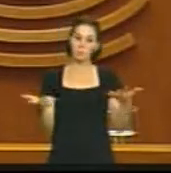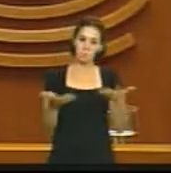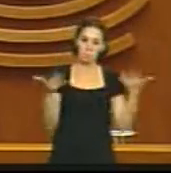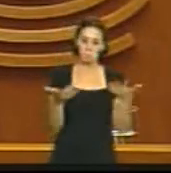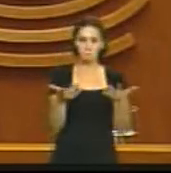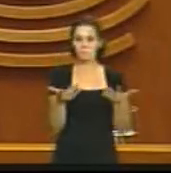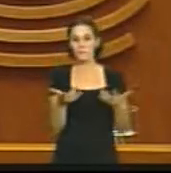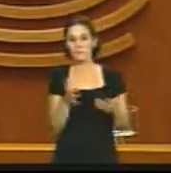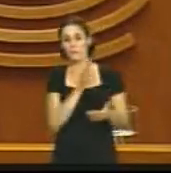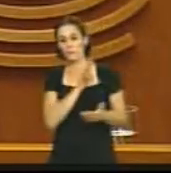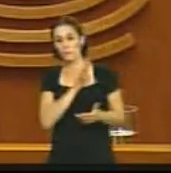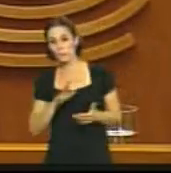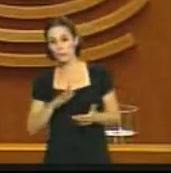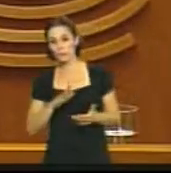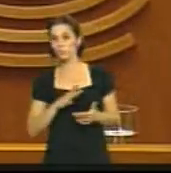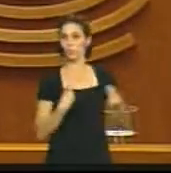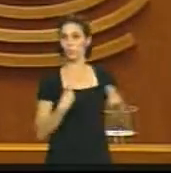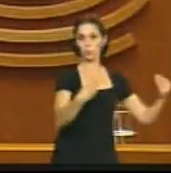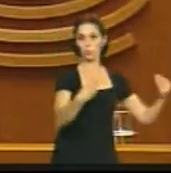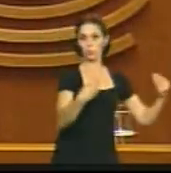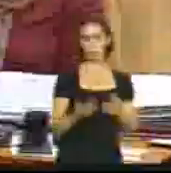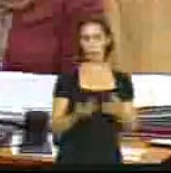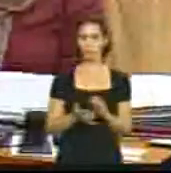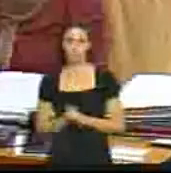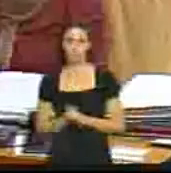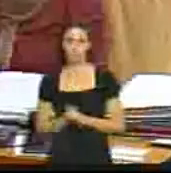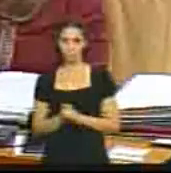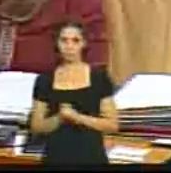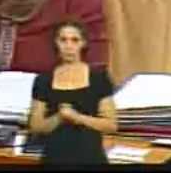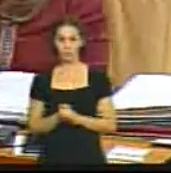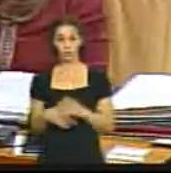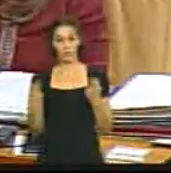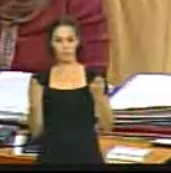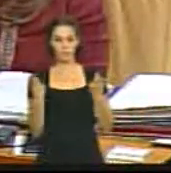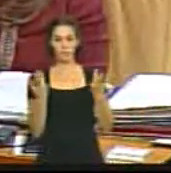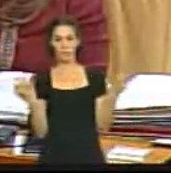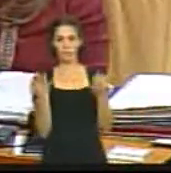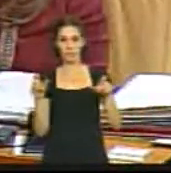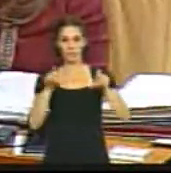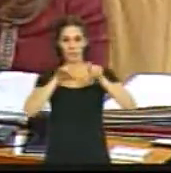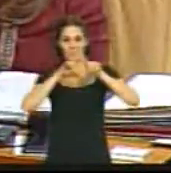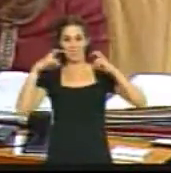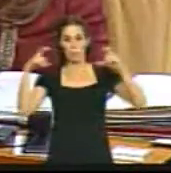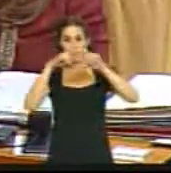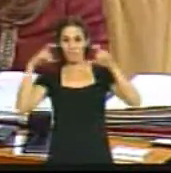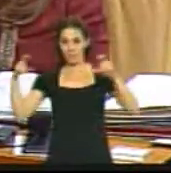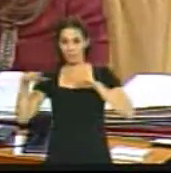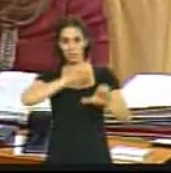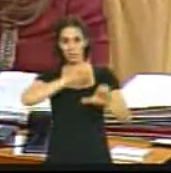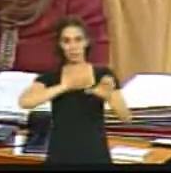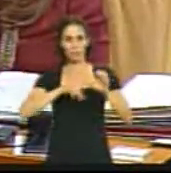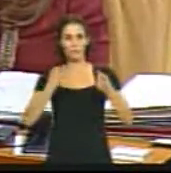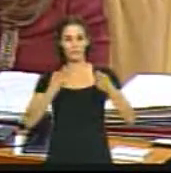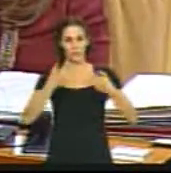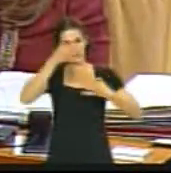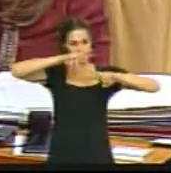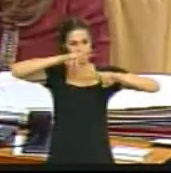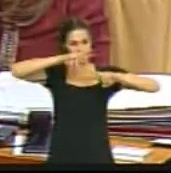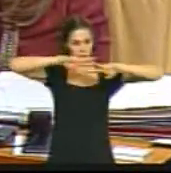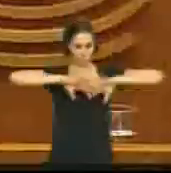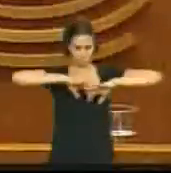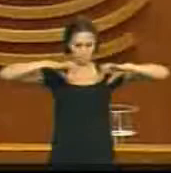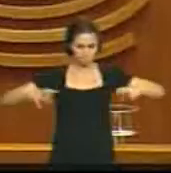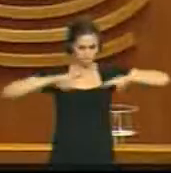consulta ambulatoria y las que no necesitan ir al hospital. Hay que monitorizar el empresariado extremeño y